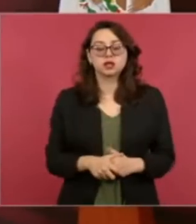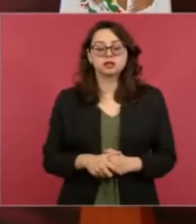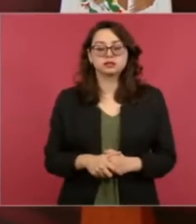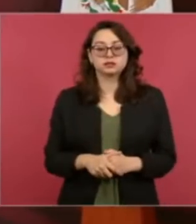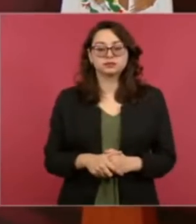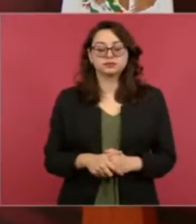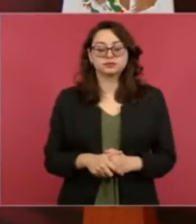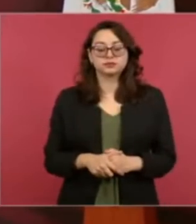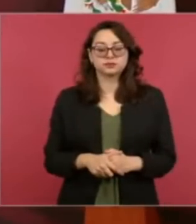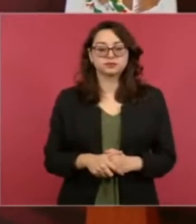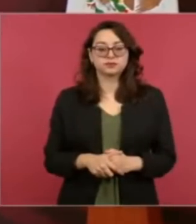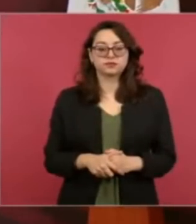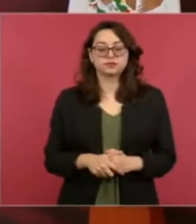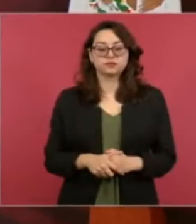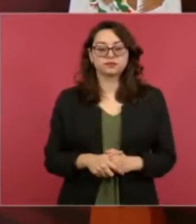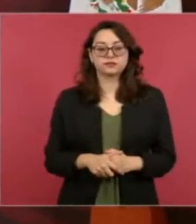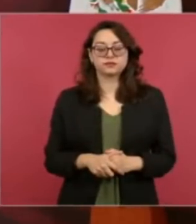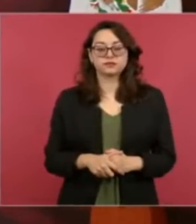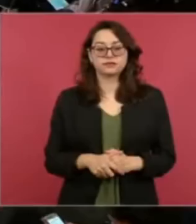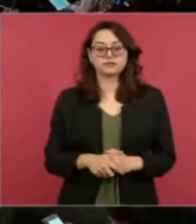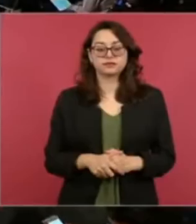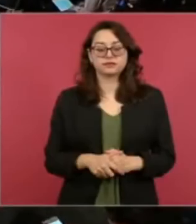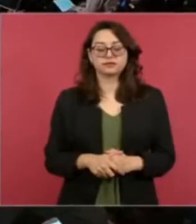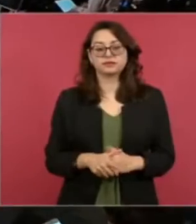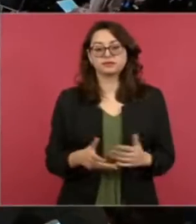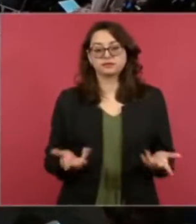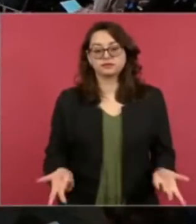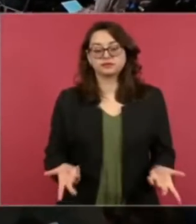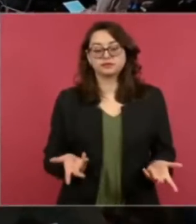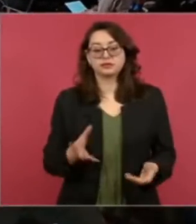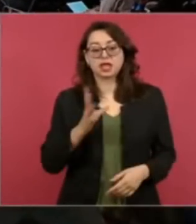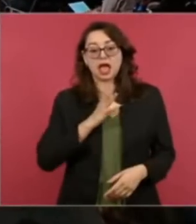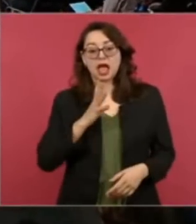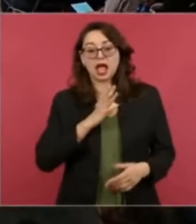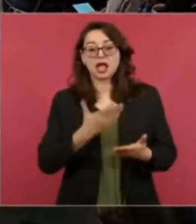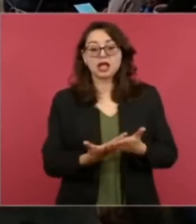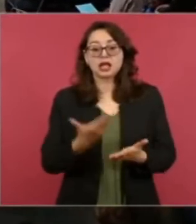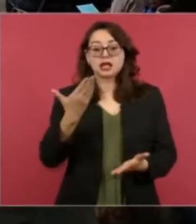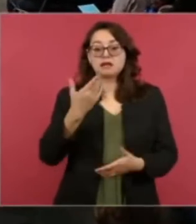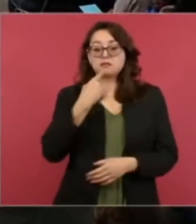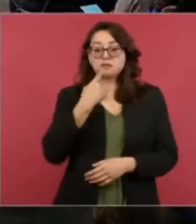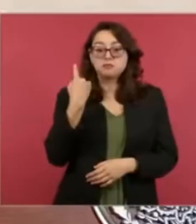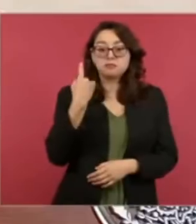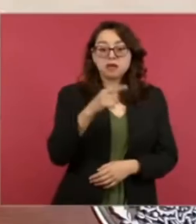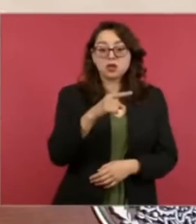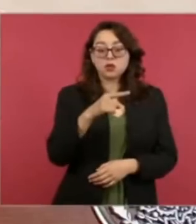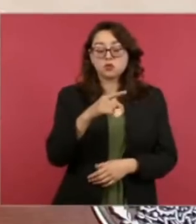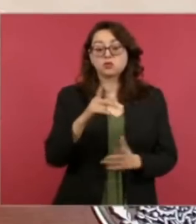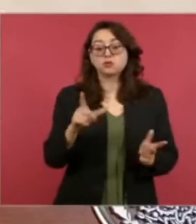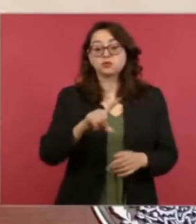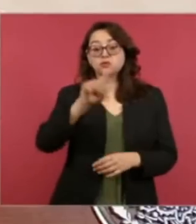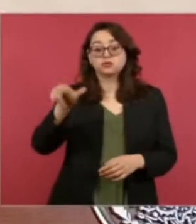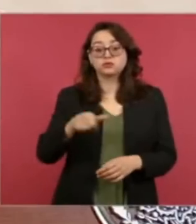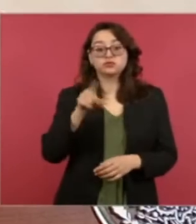que independientemente del amparo, porque además si el amparo lo van a resolver ellos mismos.